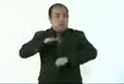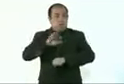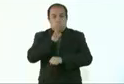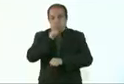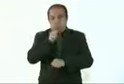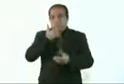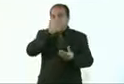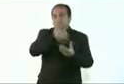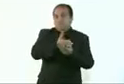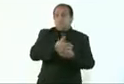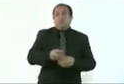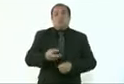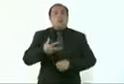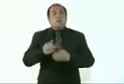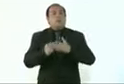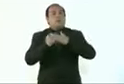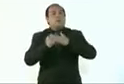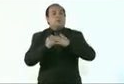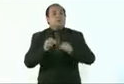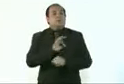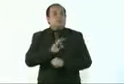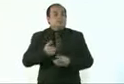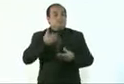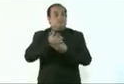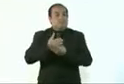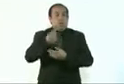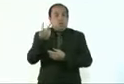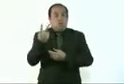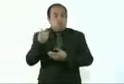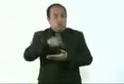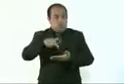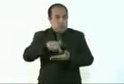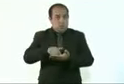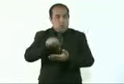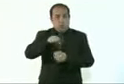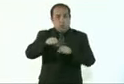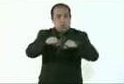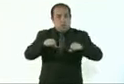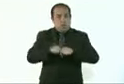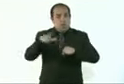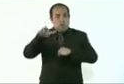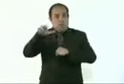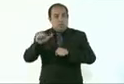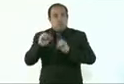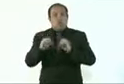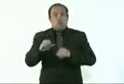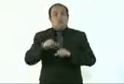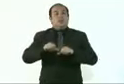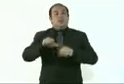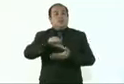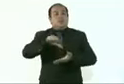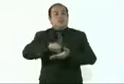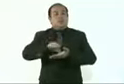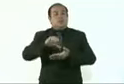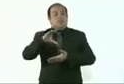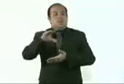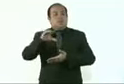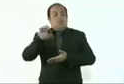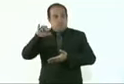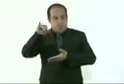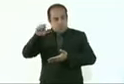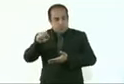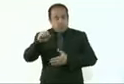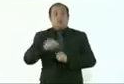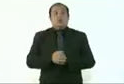su refuerzo, también pueden acudir a cualquiera de estas dos sedes, Sala de Armas o el Centro de Estudios Navales en Ciencias de la Salud, el CENSIS. Lo único que requieren